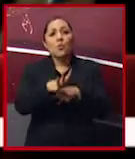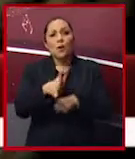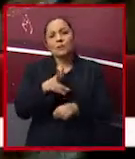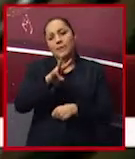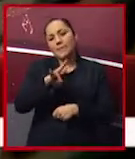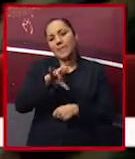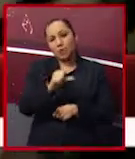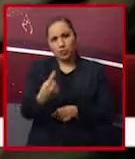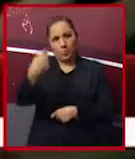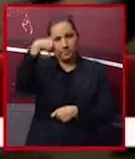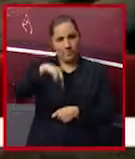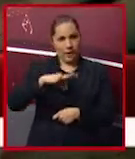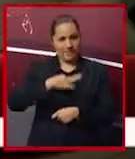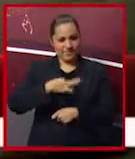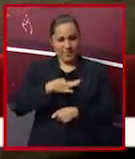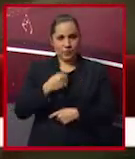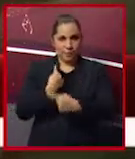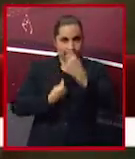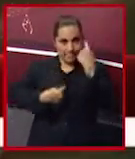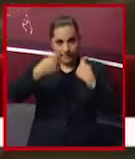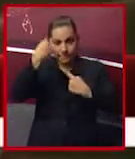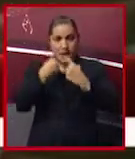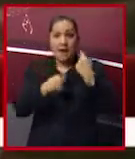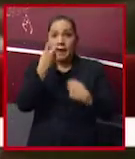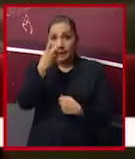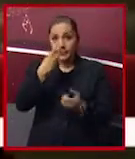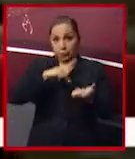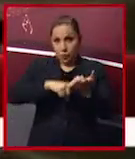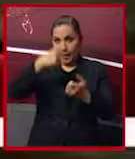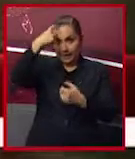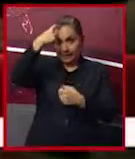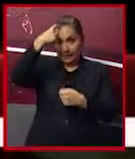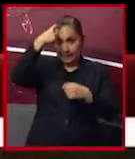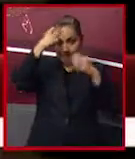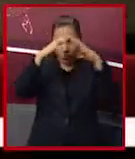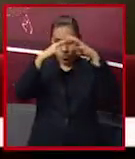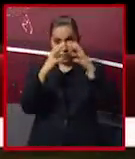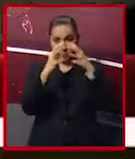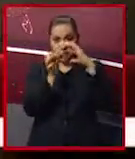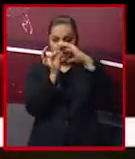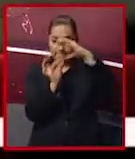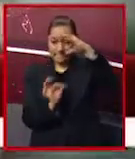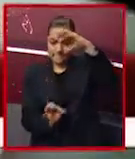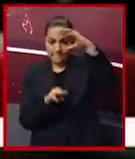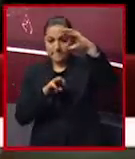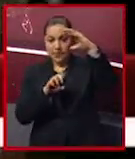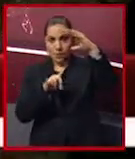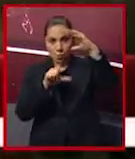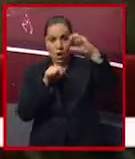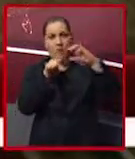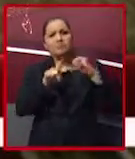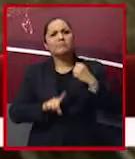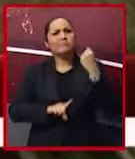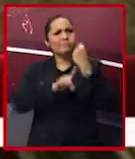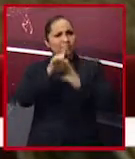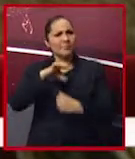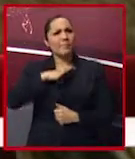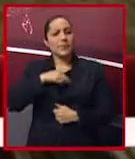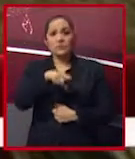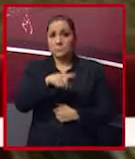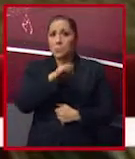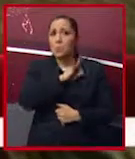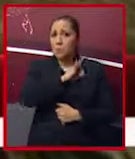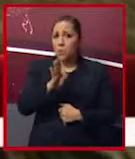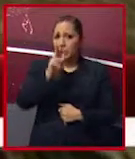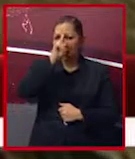y lesiona los nervios ubicados entre el cerebro y la médula espinal y tiene un progreso muy agresivo,